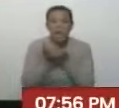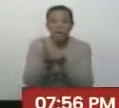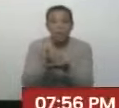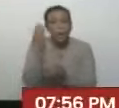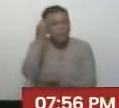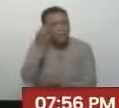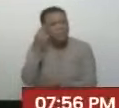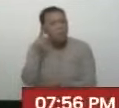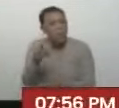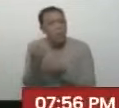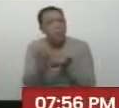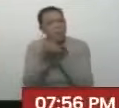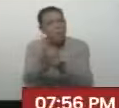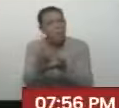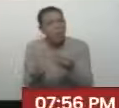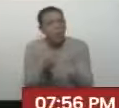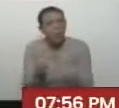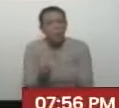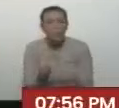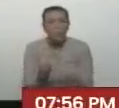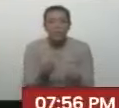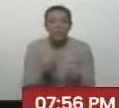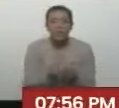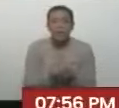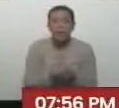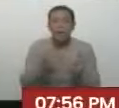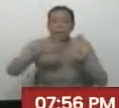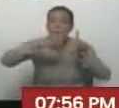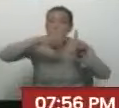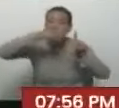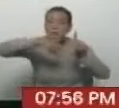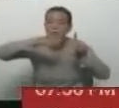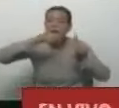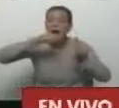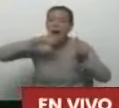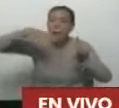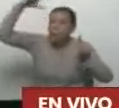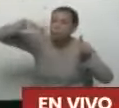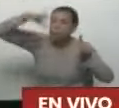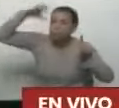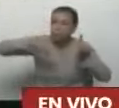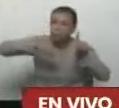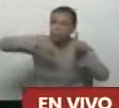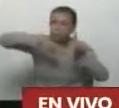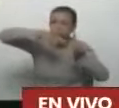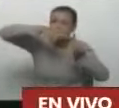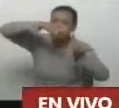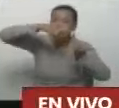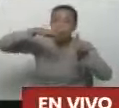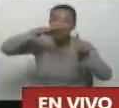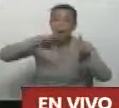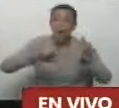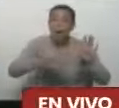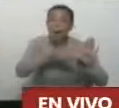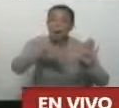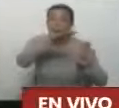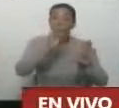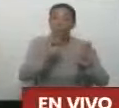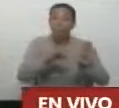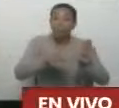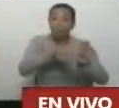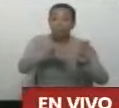pensado de esa forma? Sí. Y este es un pluviómetro, mide los milímetros de agua que llueve al día. Y nos dice si va a haber una inundación o no.